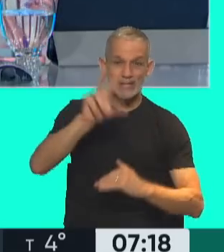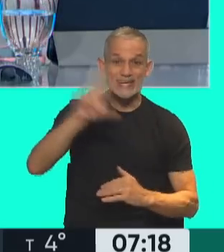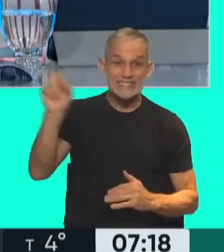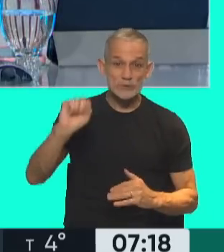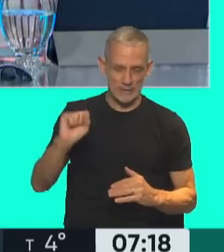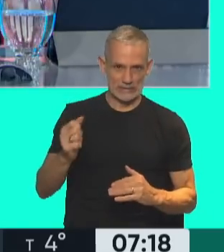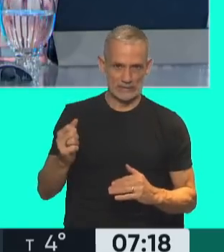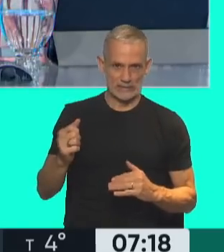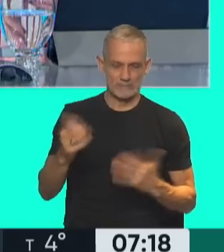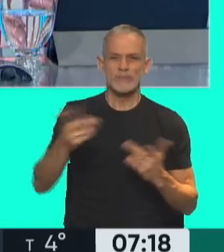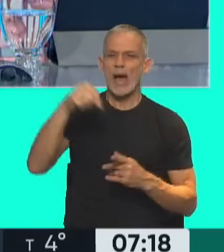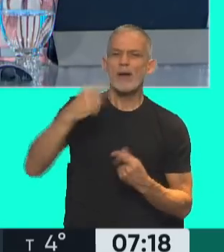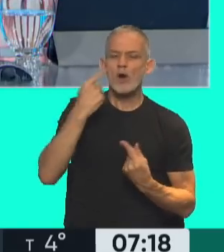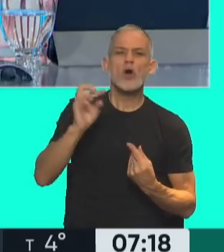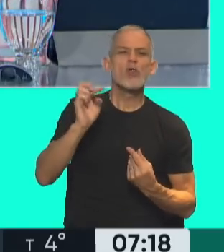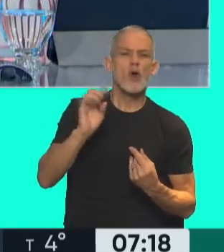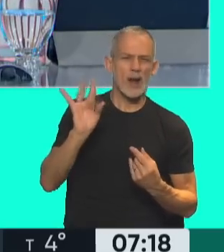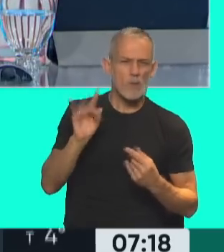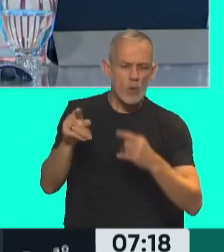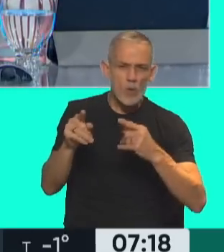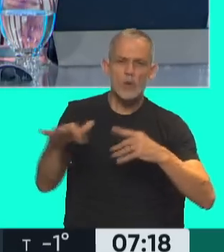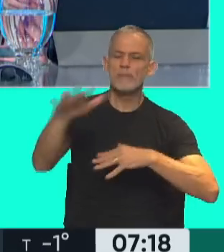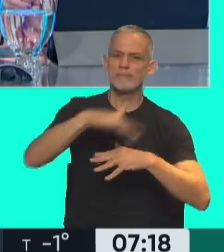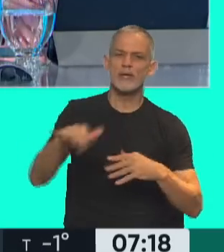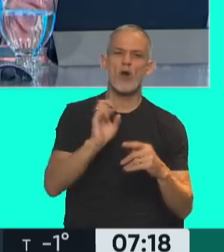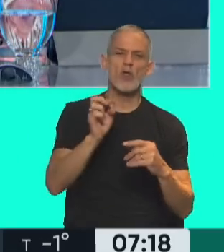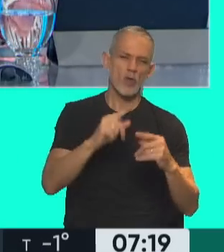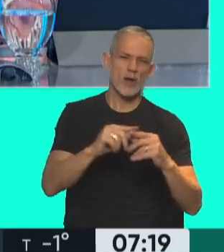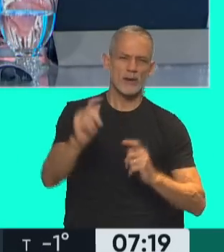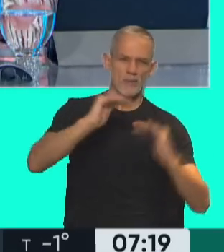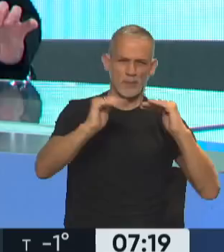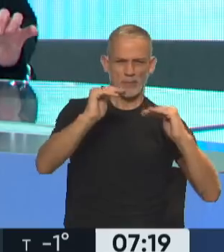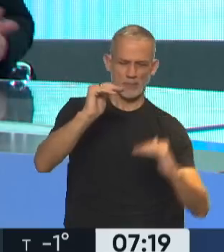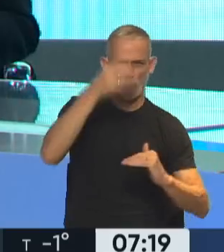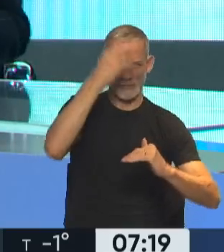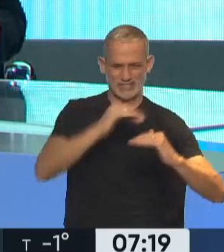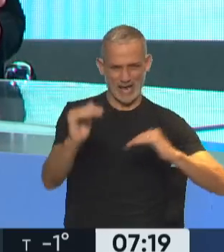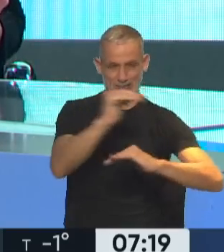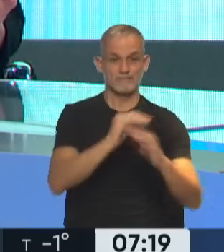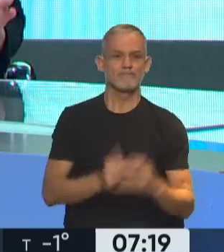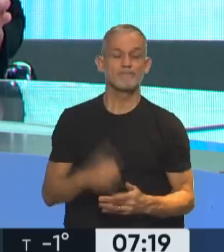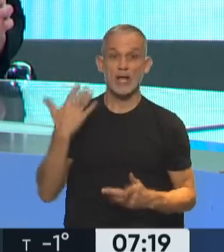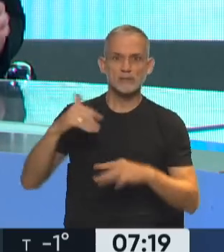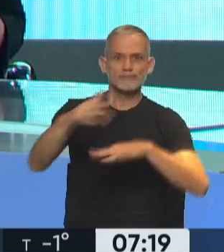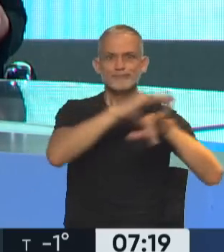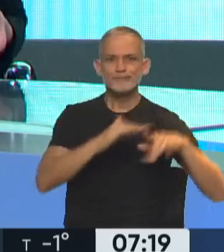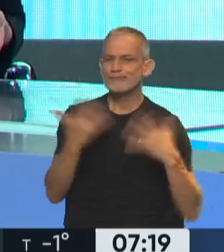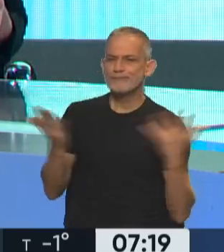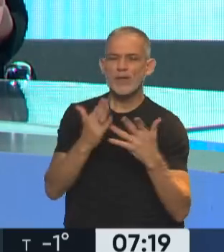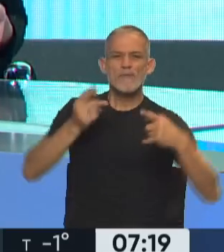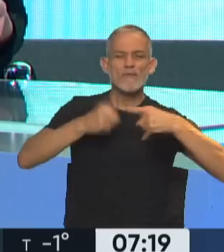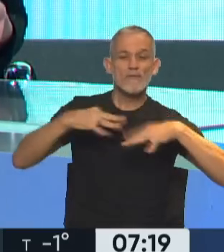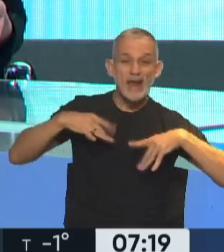300. Así que vamos a ver qué pasa hoy con el dólar paralelo y con los financieros. Flor, te hago una consulta. Mucho se habló ayer sobre la posibilidad de un